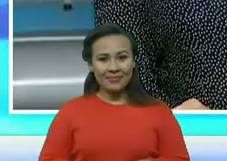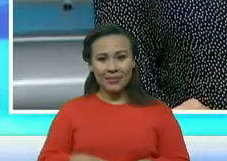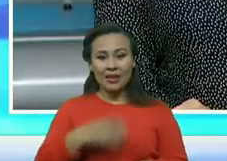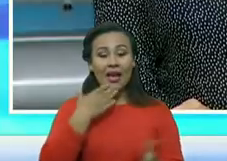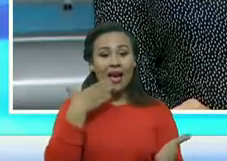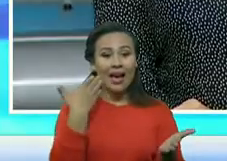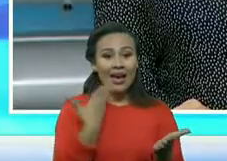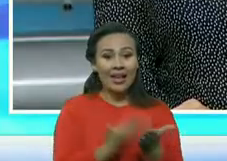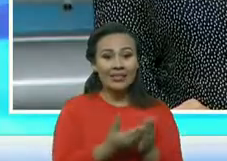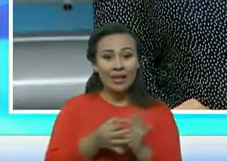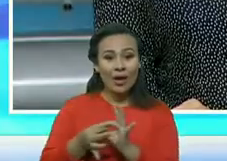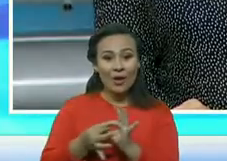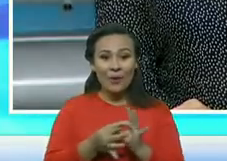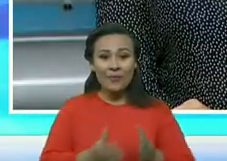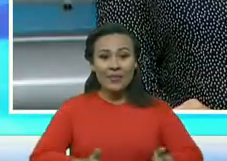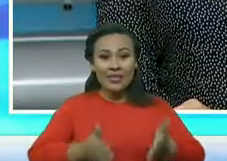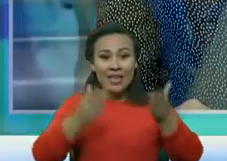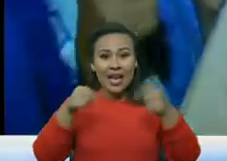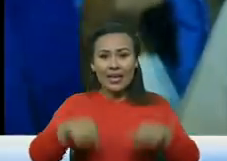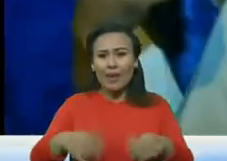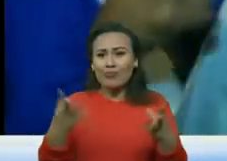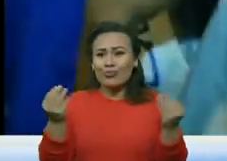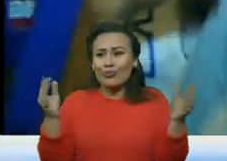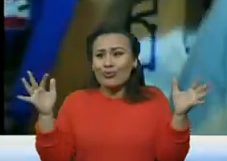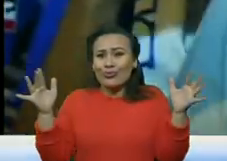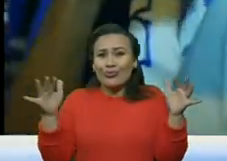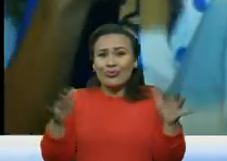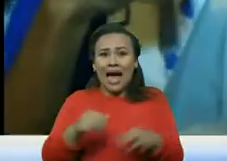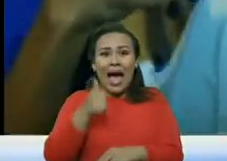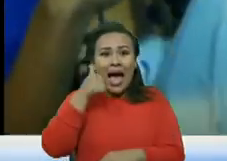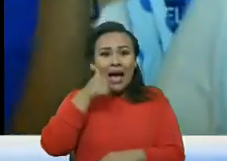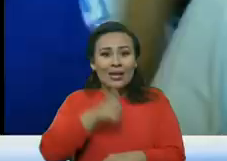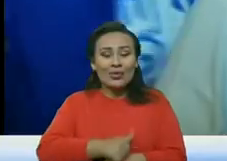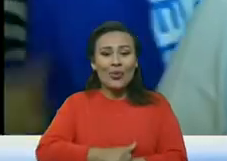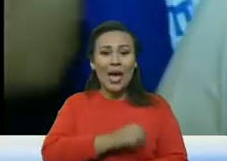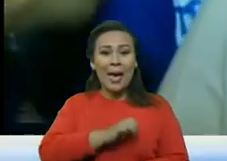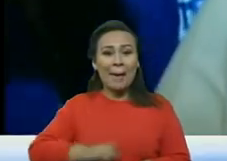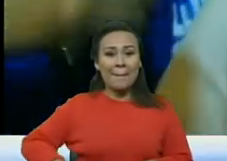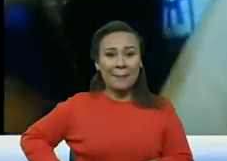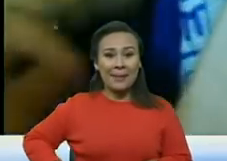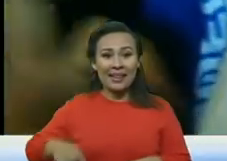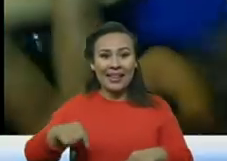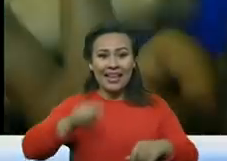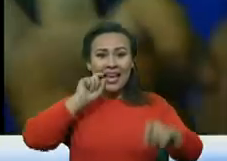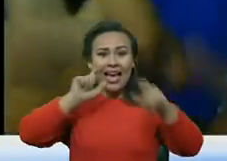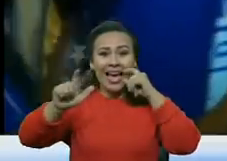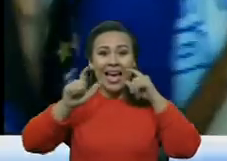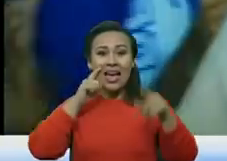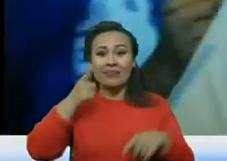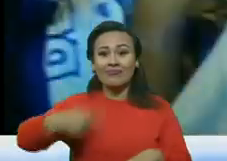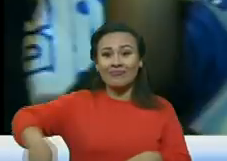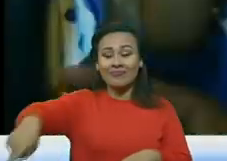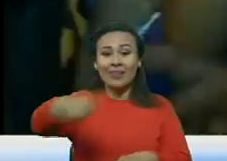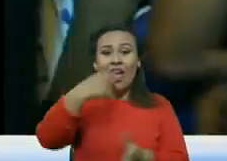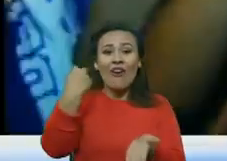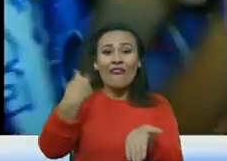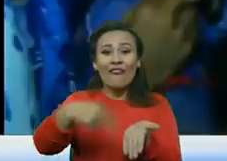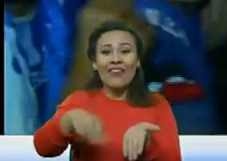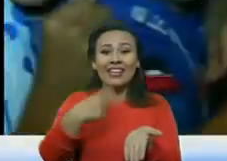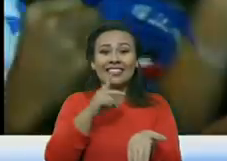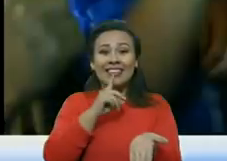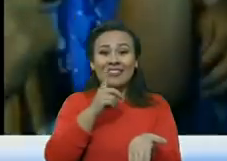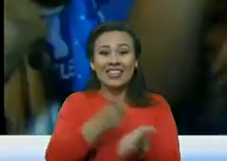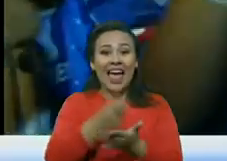Muchas gracias, compañeros, aquí en medio de la marea melecista en el norte de Guayaquil, en la avenida Víctor Emilio Estrada, una fiesta total de los